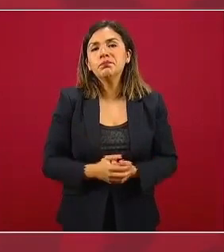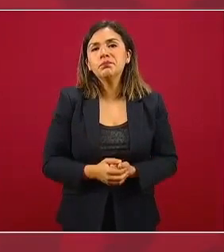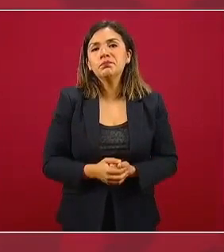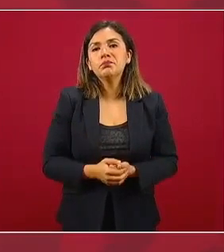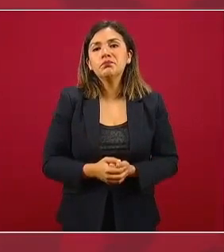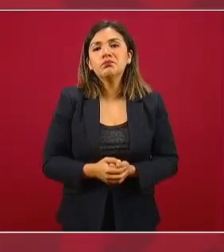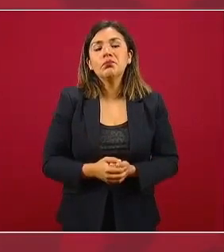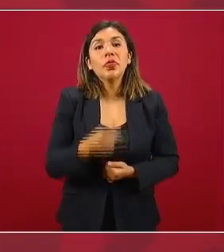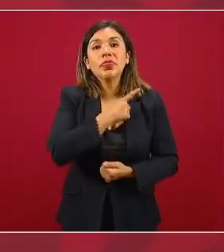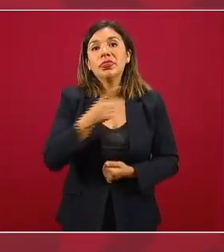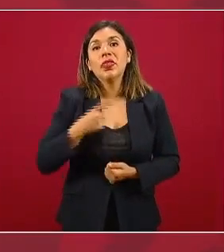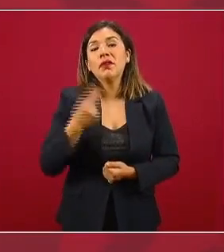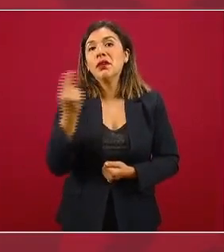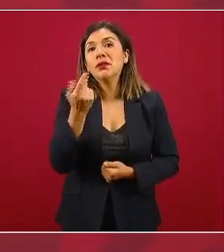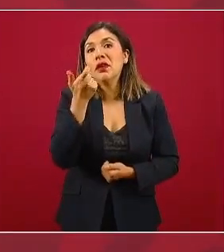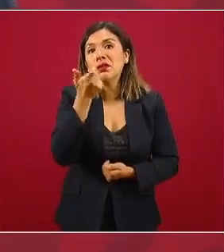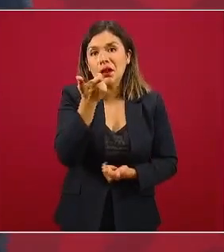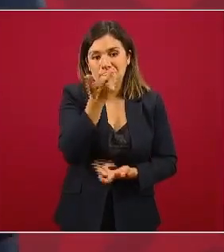tienen que tener ingresos,